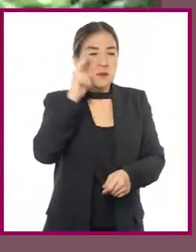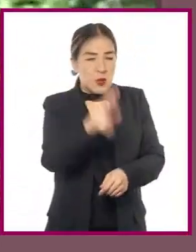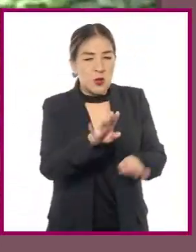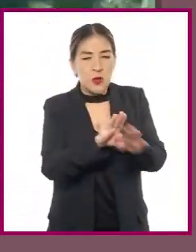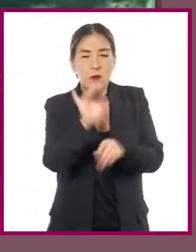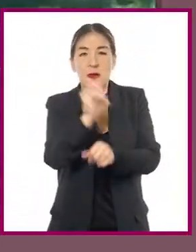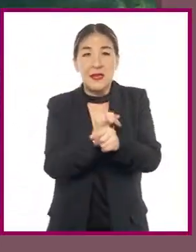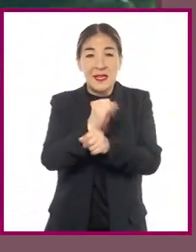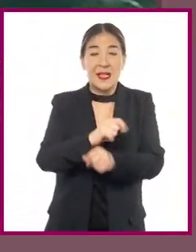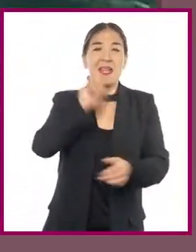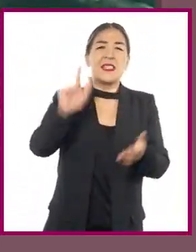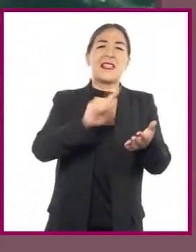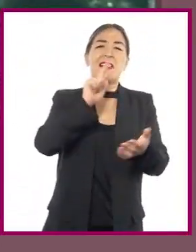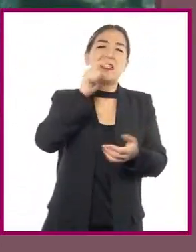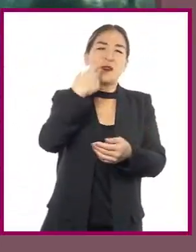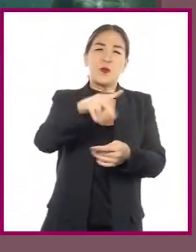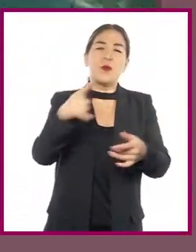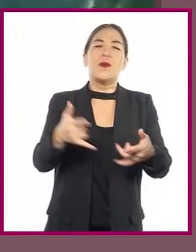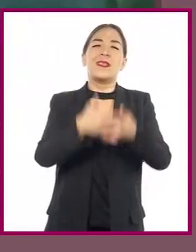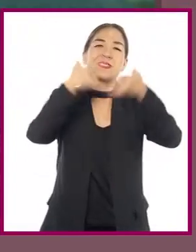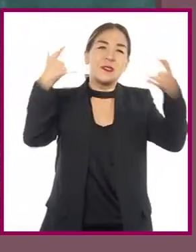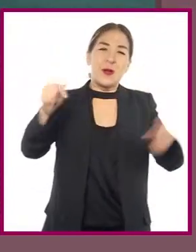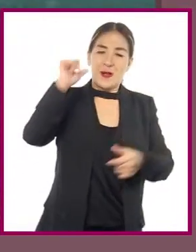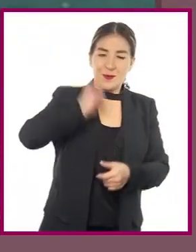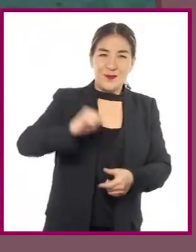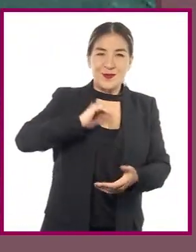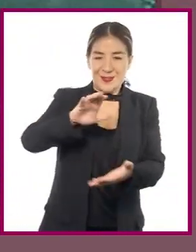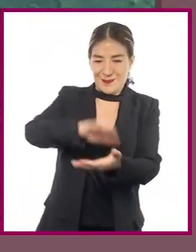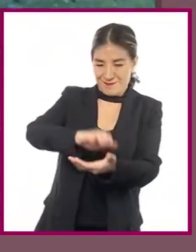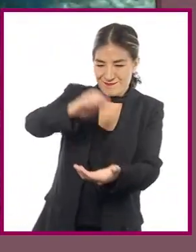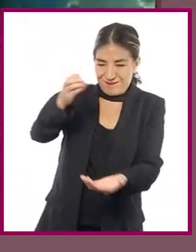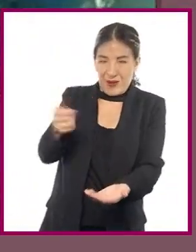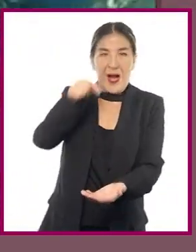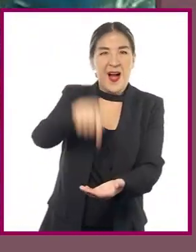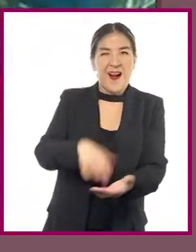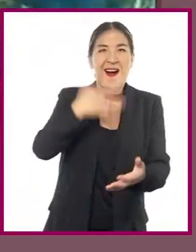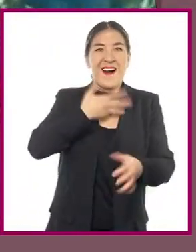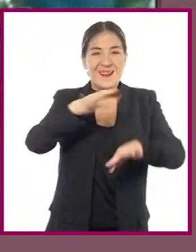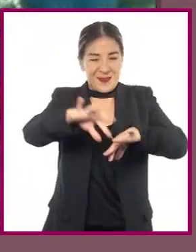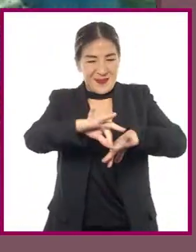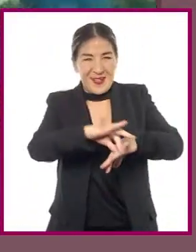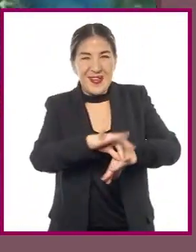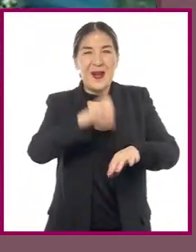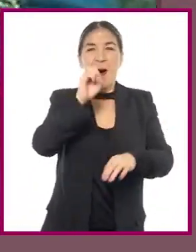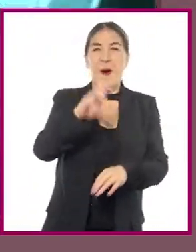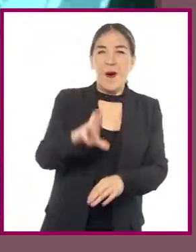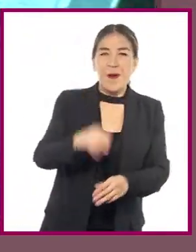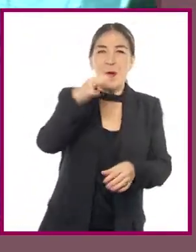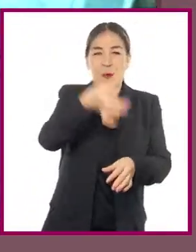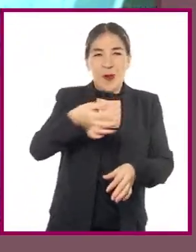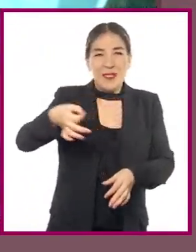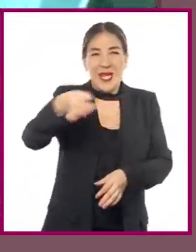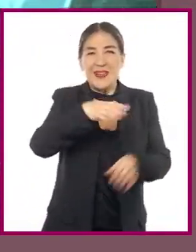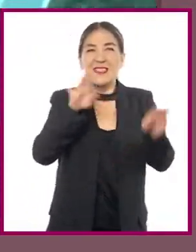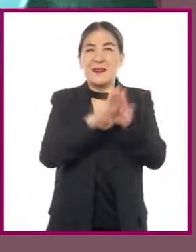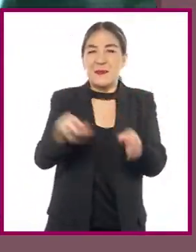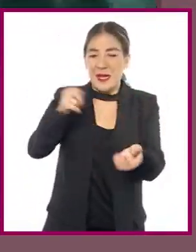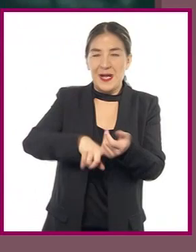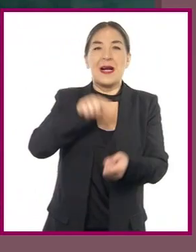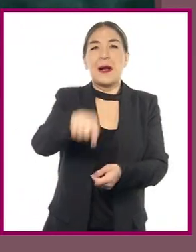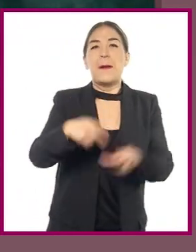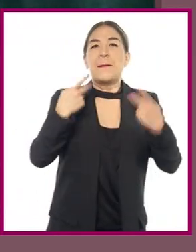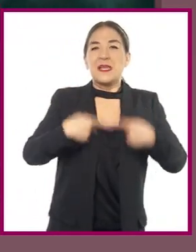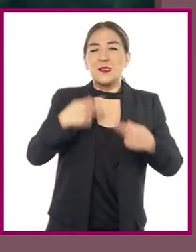mar. Las leyendas de los cofres llenos de joyas y monedas de oro han hecho que se confunda al arqueólogo con los buscadores de